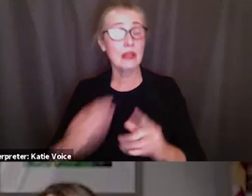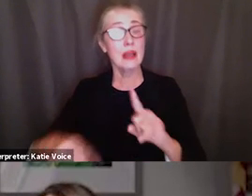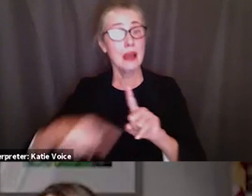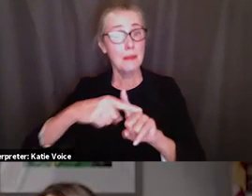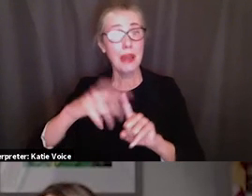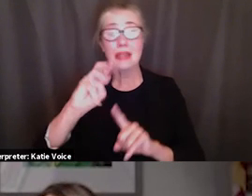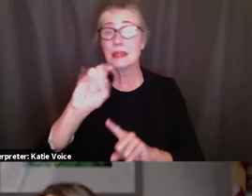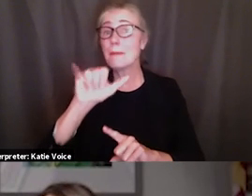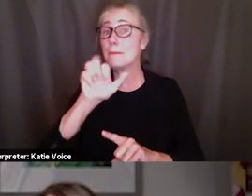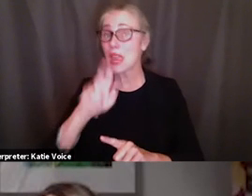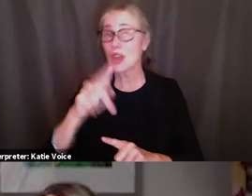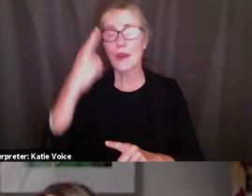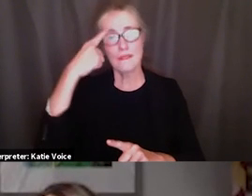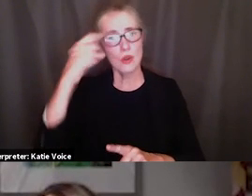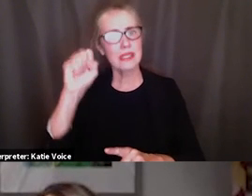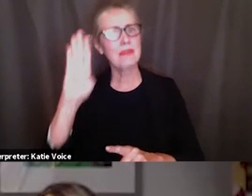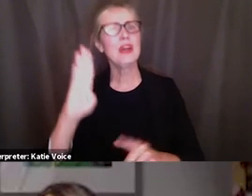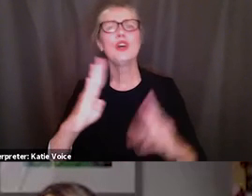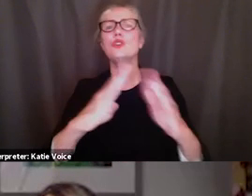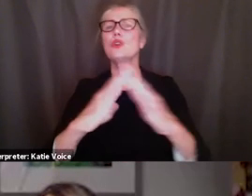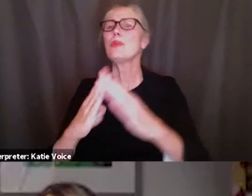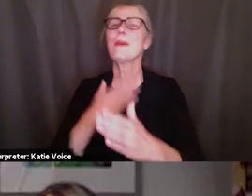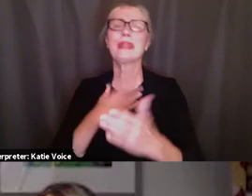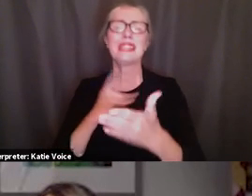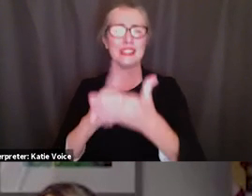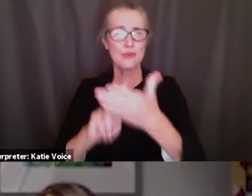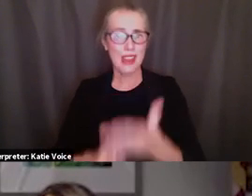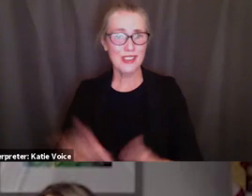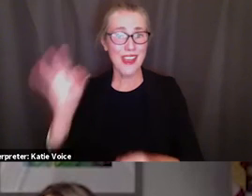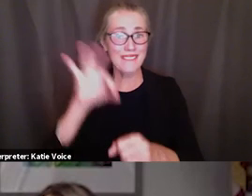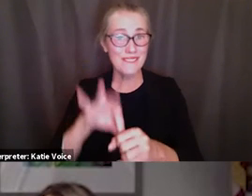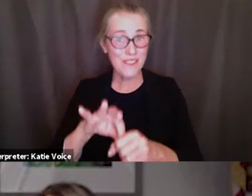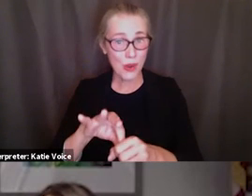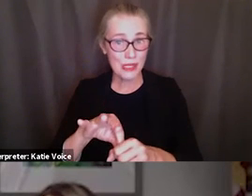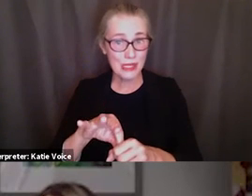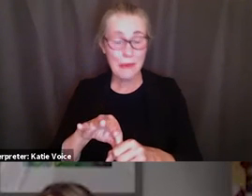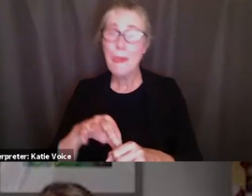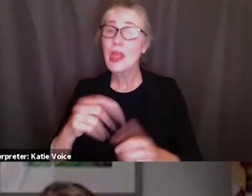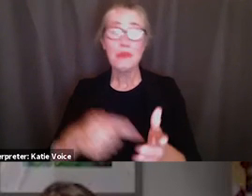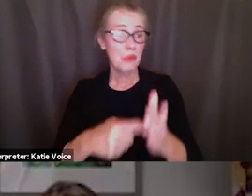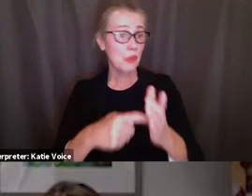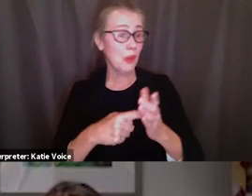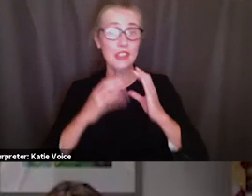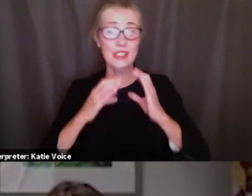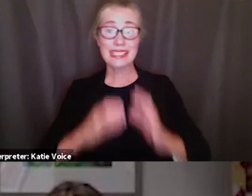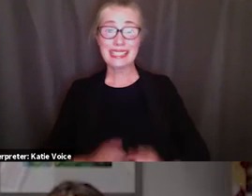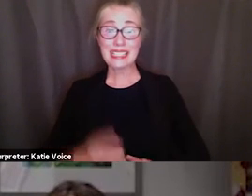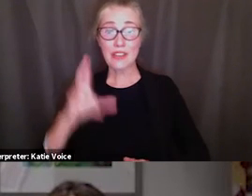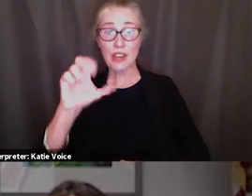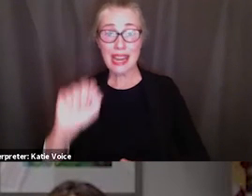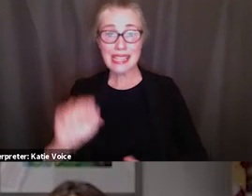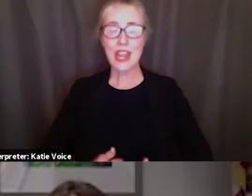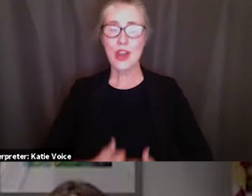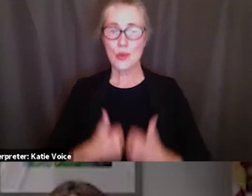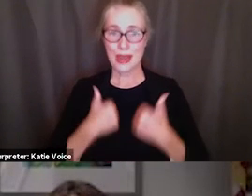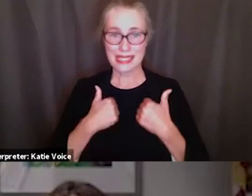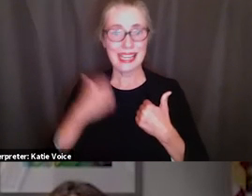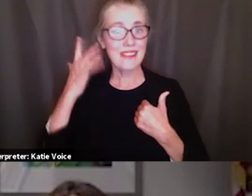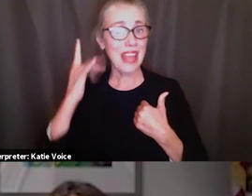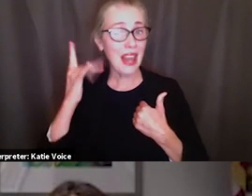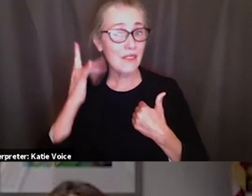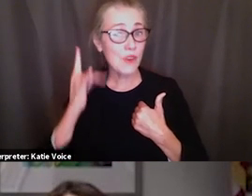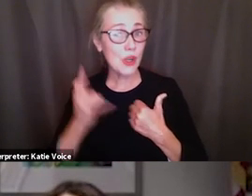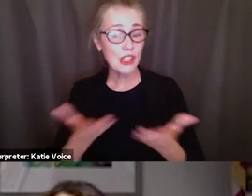del consejo y del alcalde de Santa Bárbara, así que por favor regístrese y vote. Simplemente se tiene que ser ciudadano de los